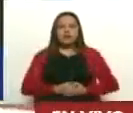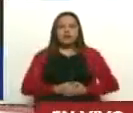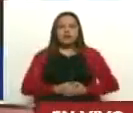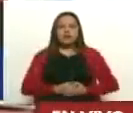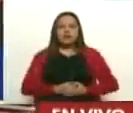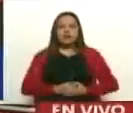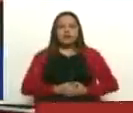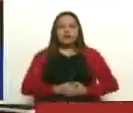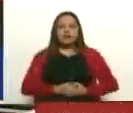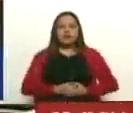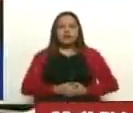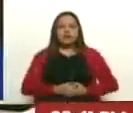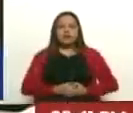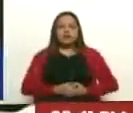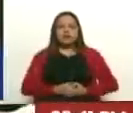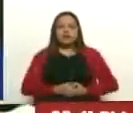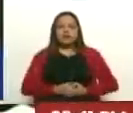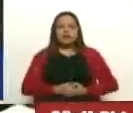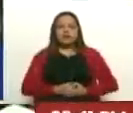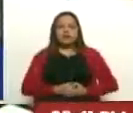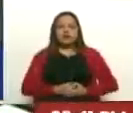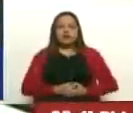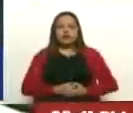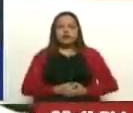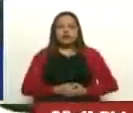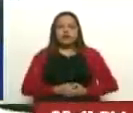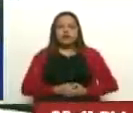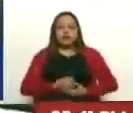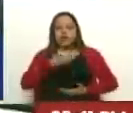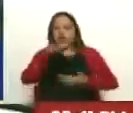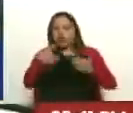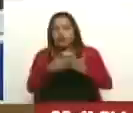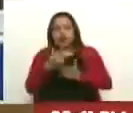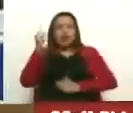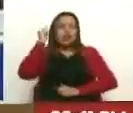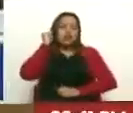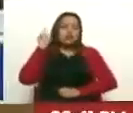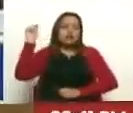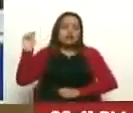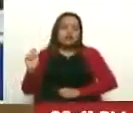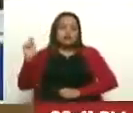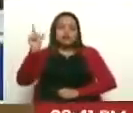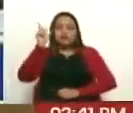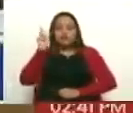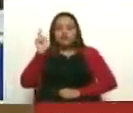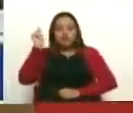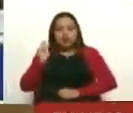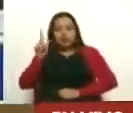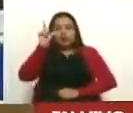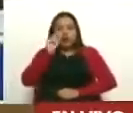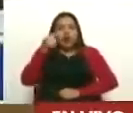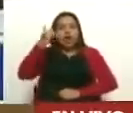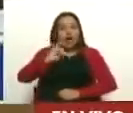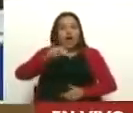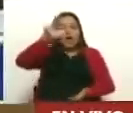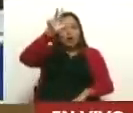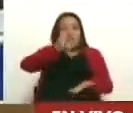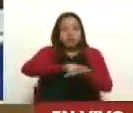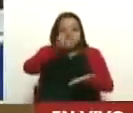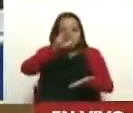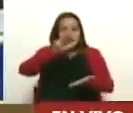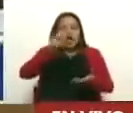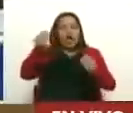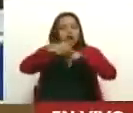En consideración, las honorables diputadas y los honorables diputados que estén de acuerdo con